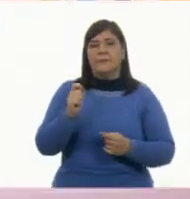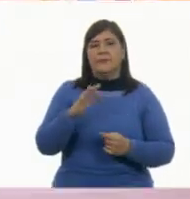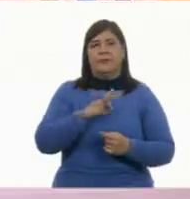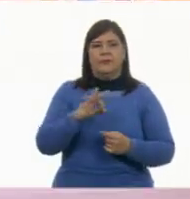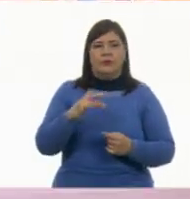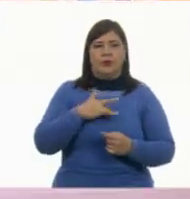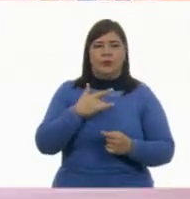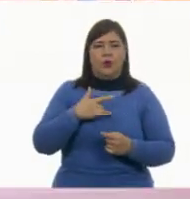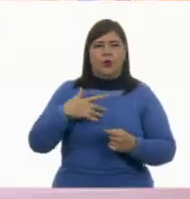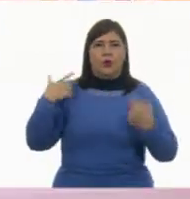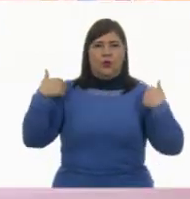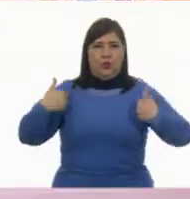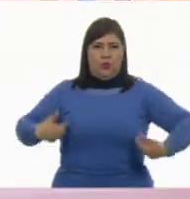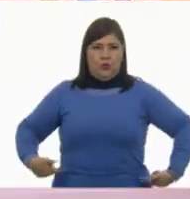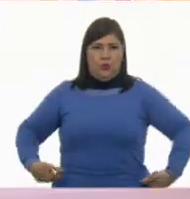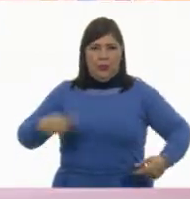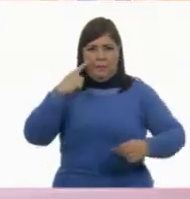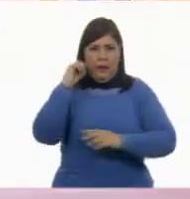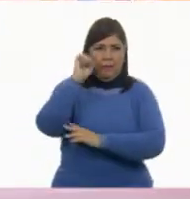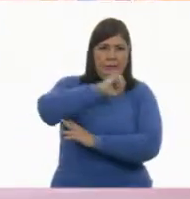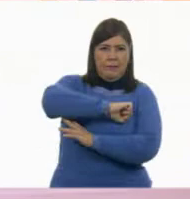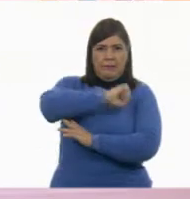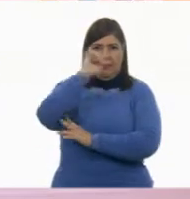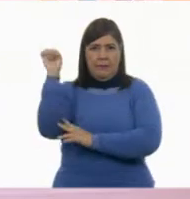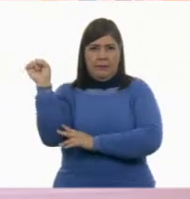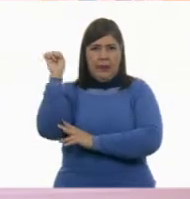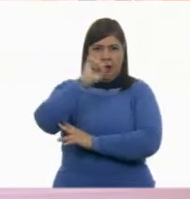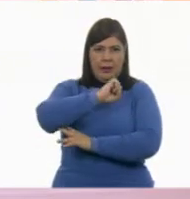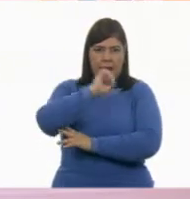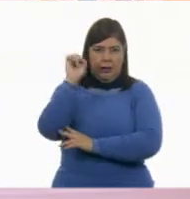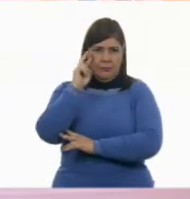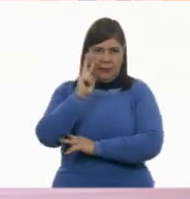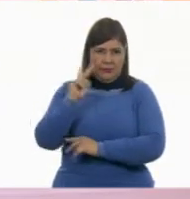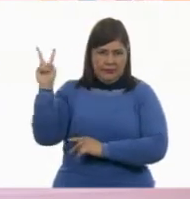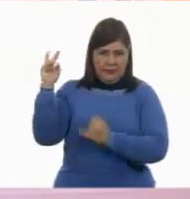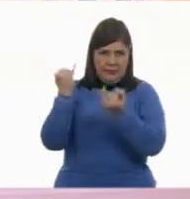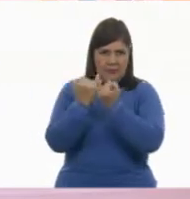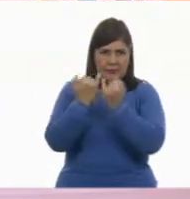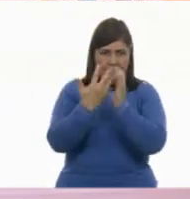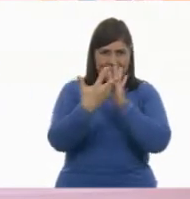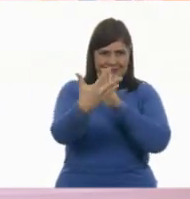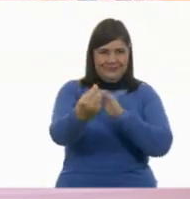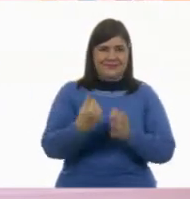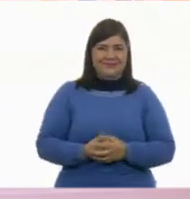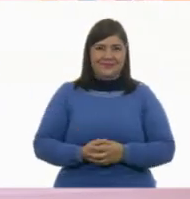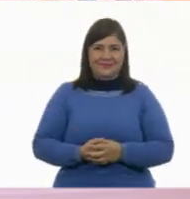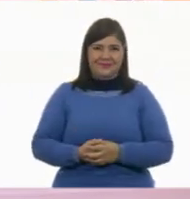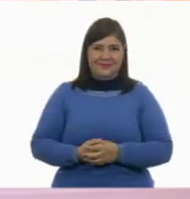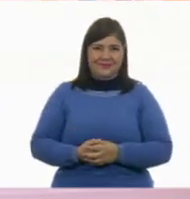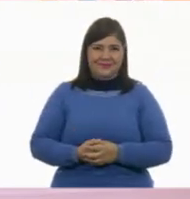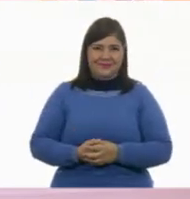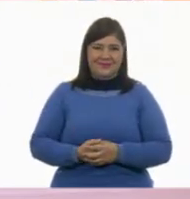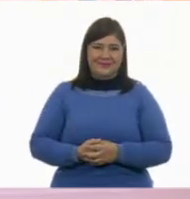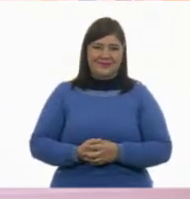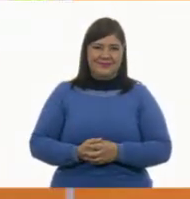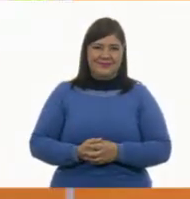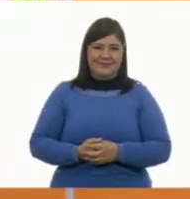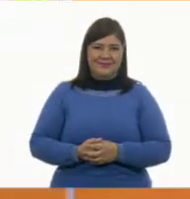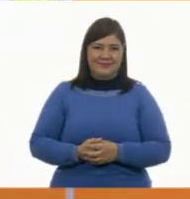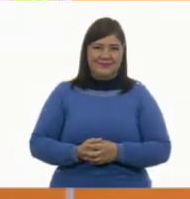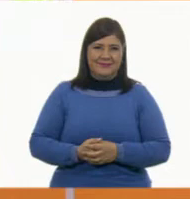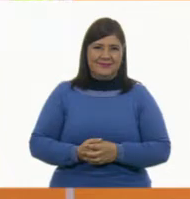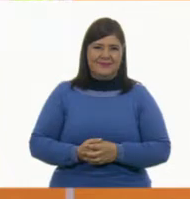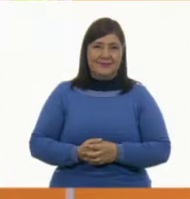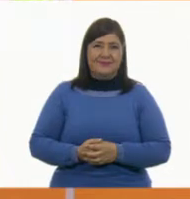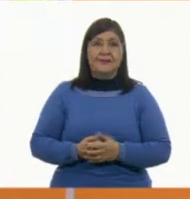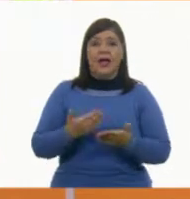tronco hacia los lados, hacia un lado, hacia el otro, hacia un lado, hacia el otro, hacia un lado, hacia el otro, hacia un lado y hacia el